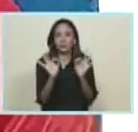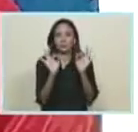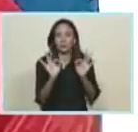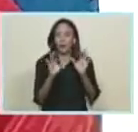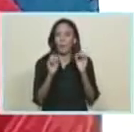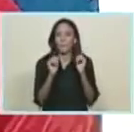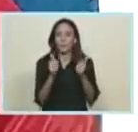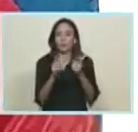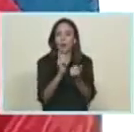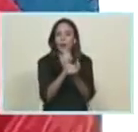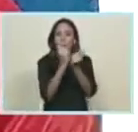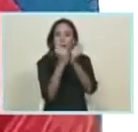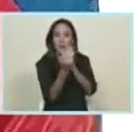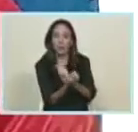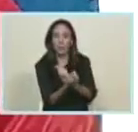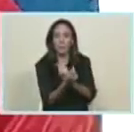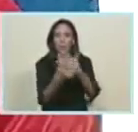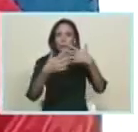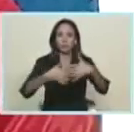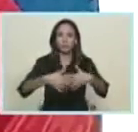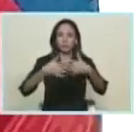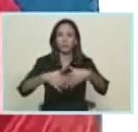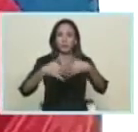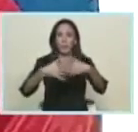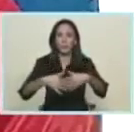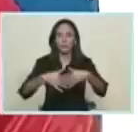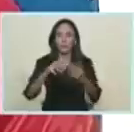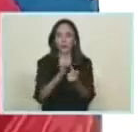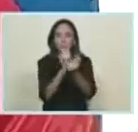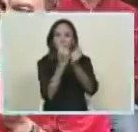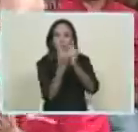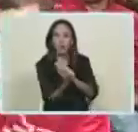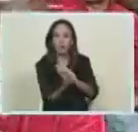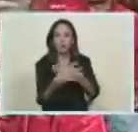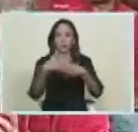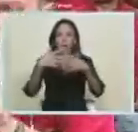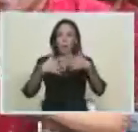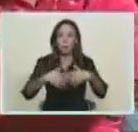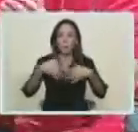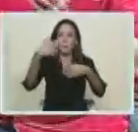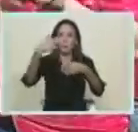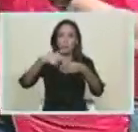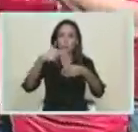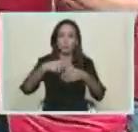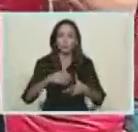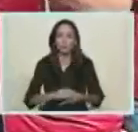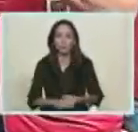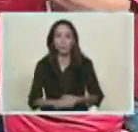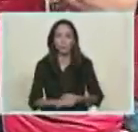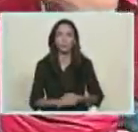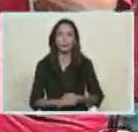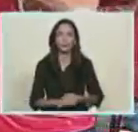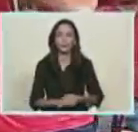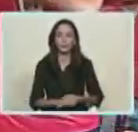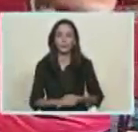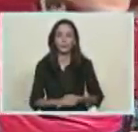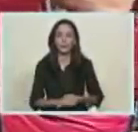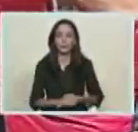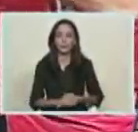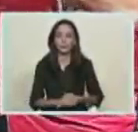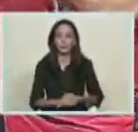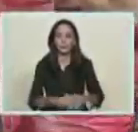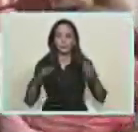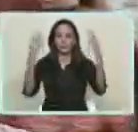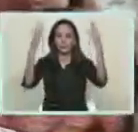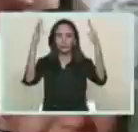del inicio de una nueva etapa histórica en la transformación, en el golpe de timón que PDVSA